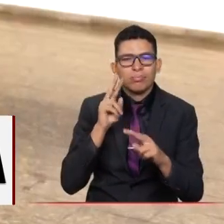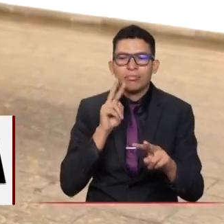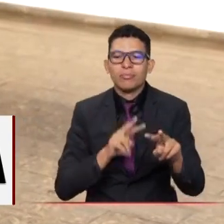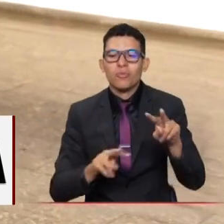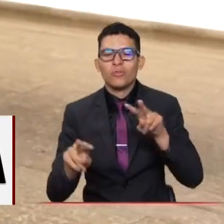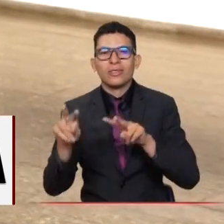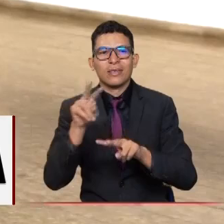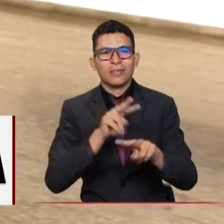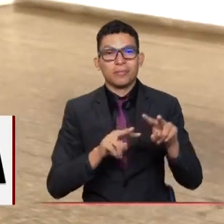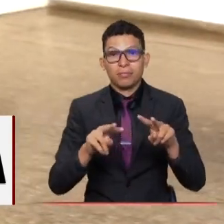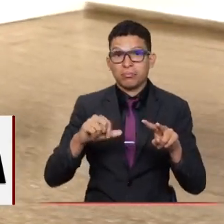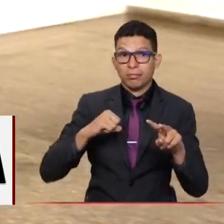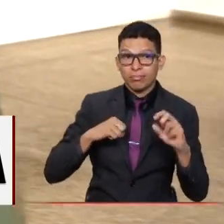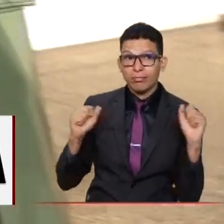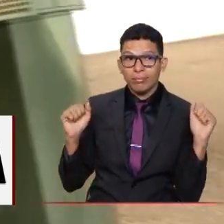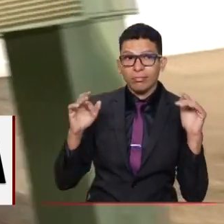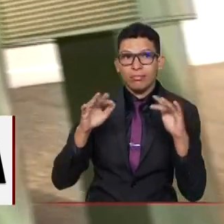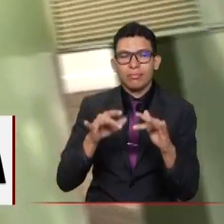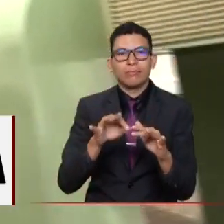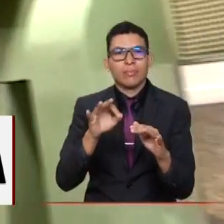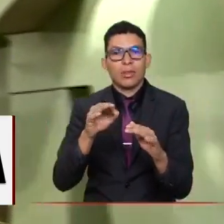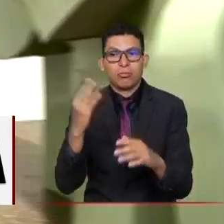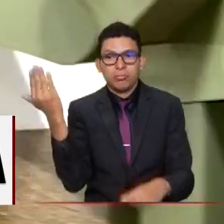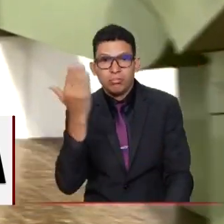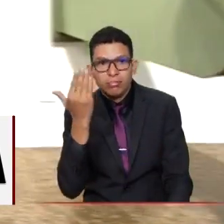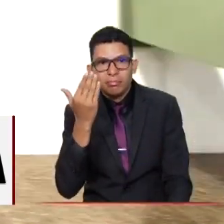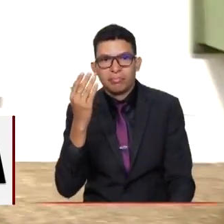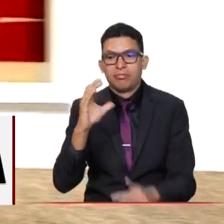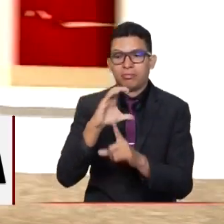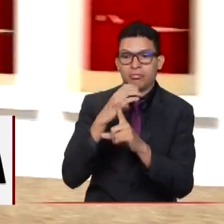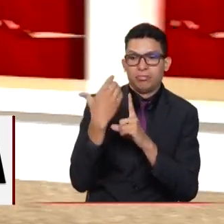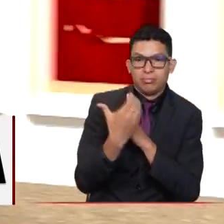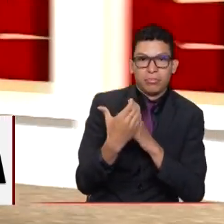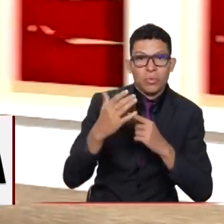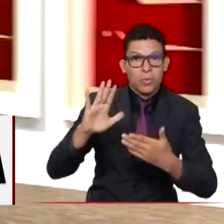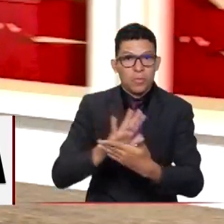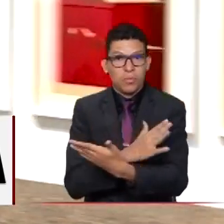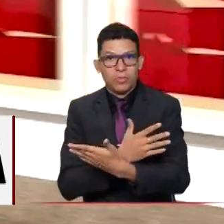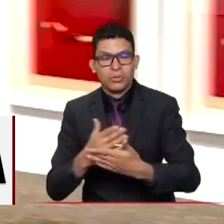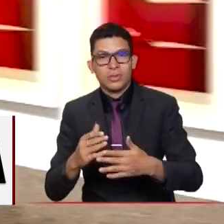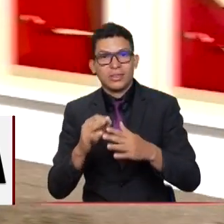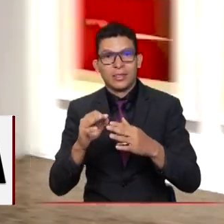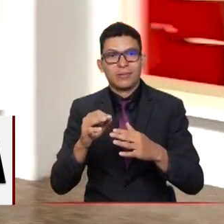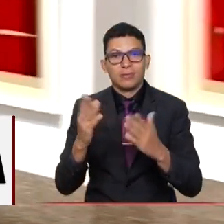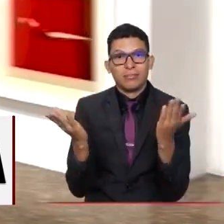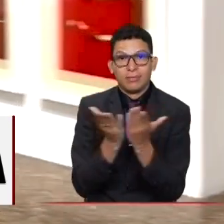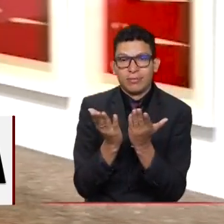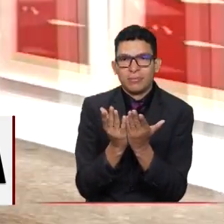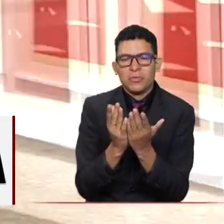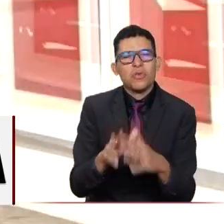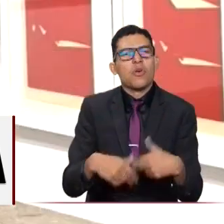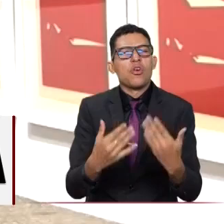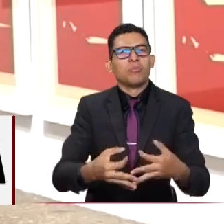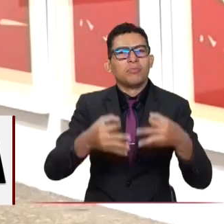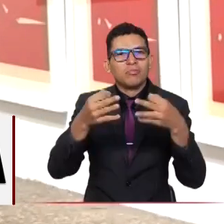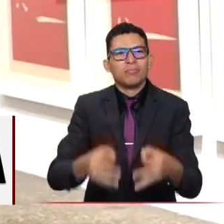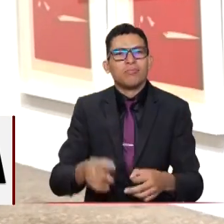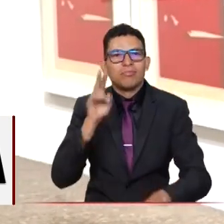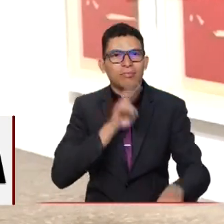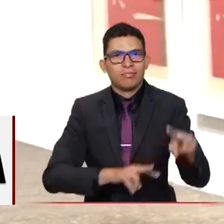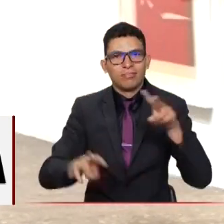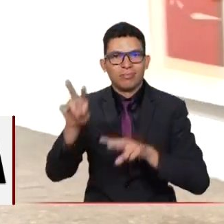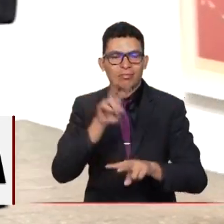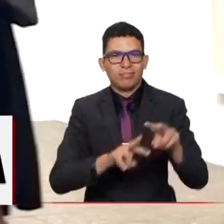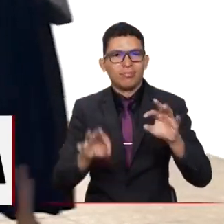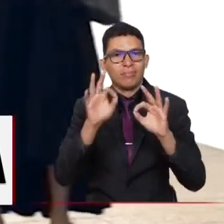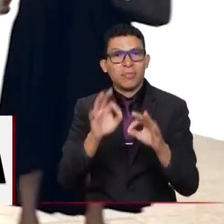sabemos que cuenta con espacios para el cine, para la cultura, la música, la educación. ¿Cómo está conformado realmente el Museo La Tertulia